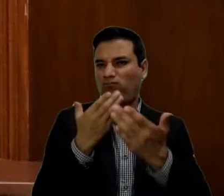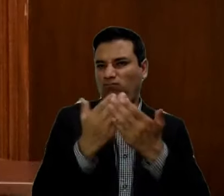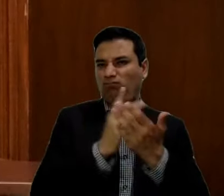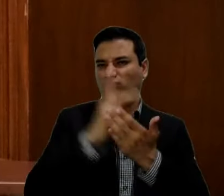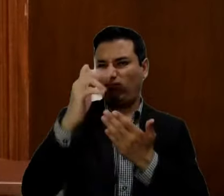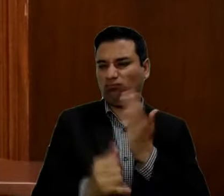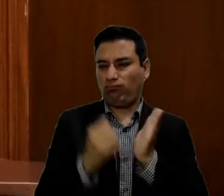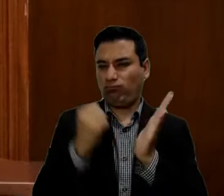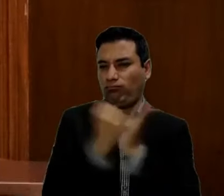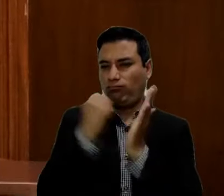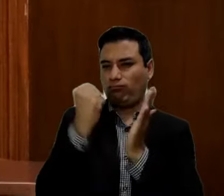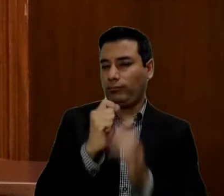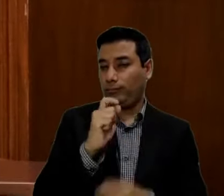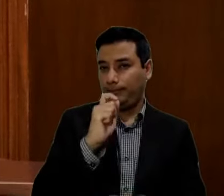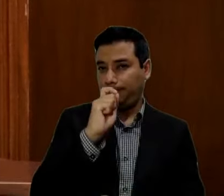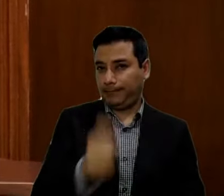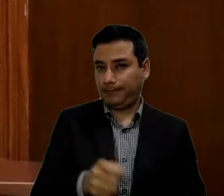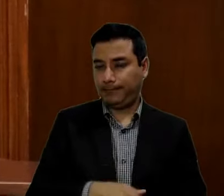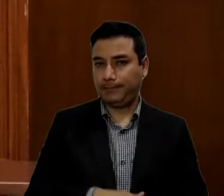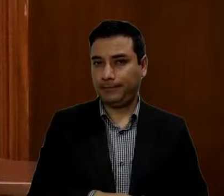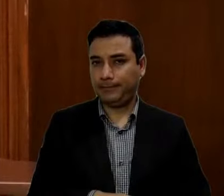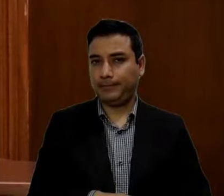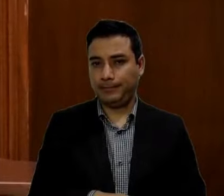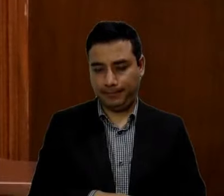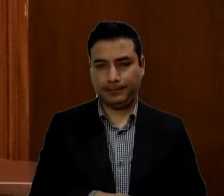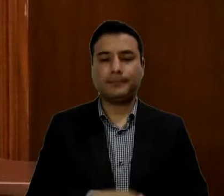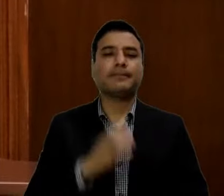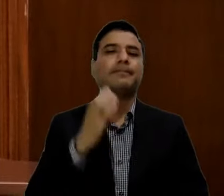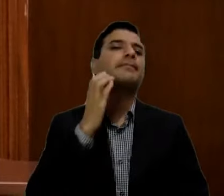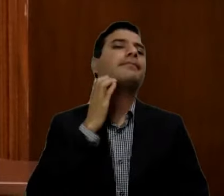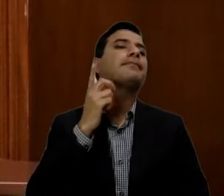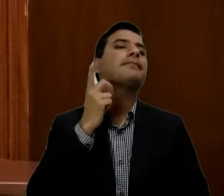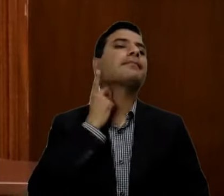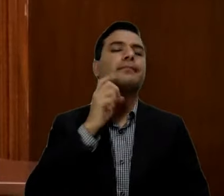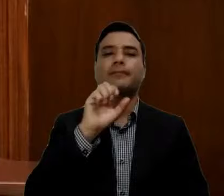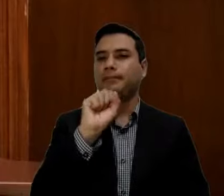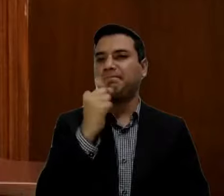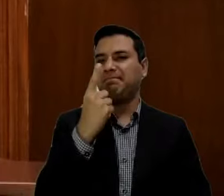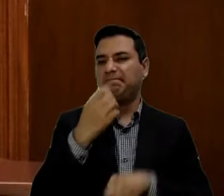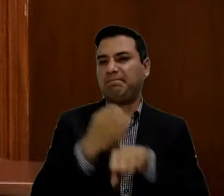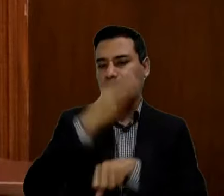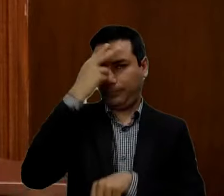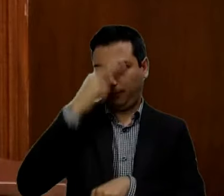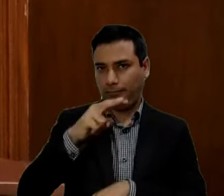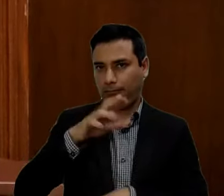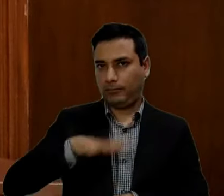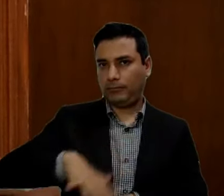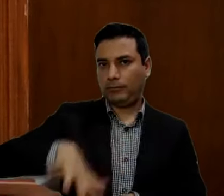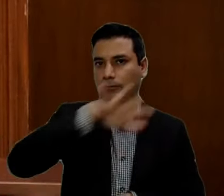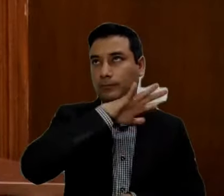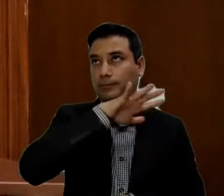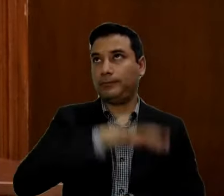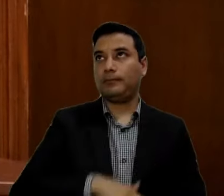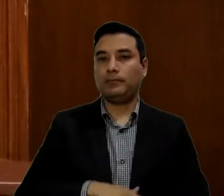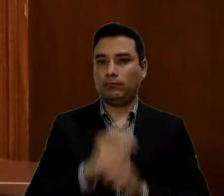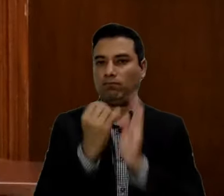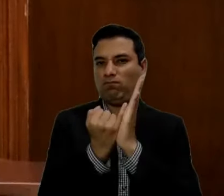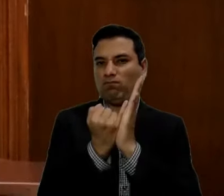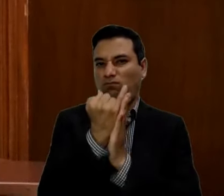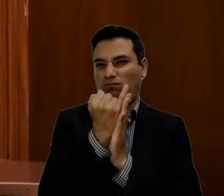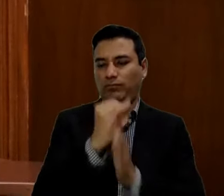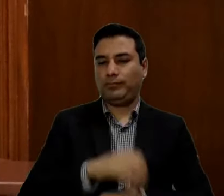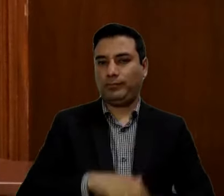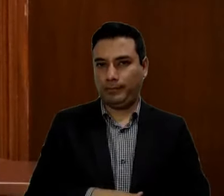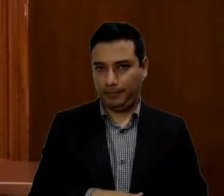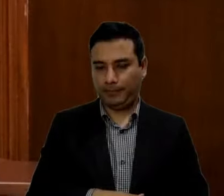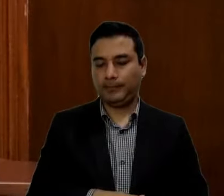decreto. La honorable 60ª legislatura del Estado de México decreta, decreto número, que